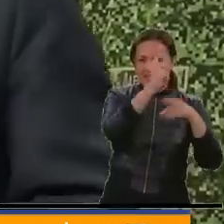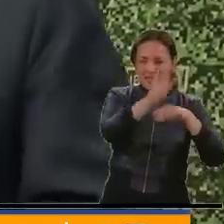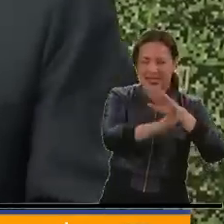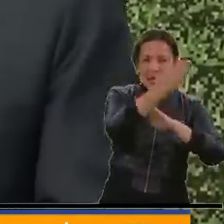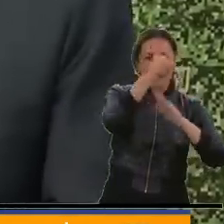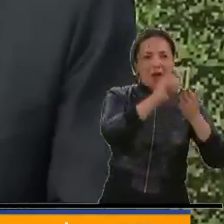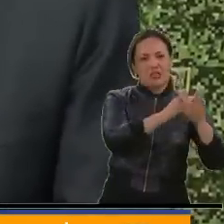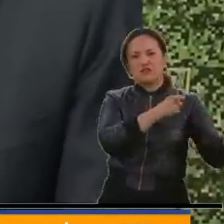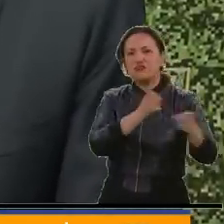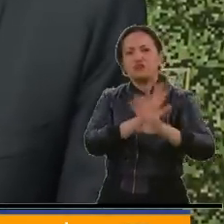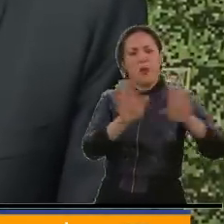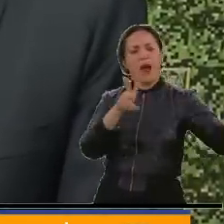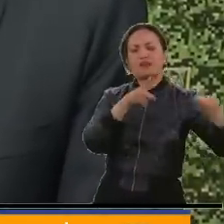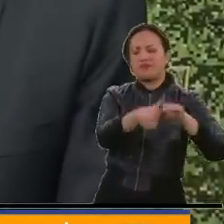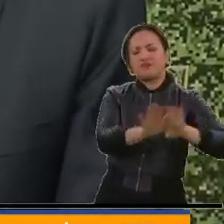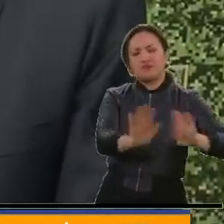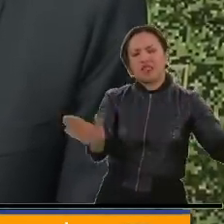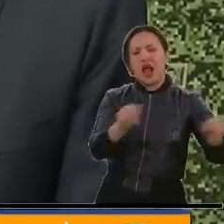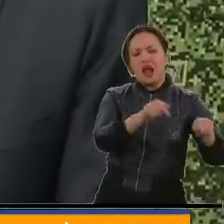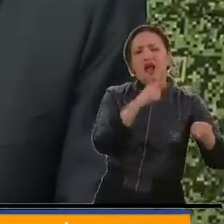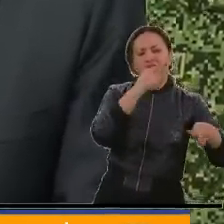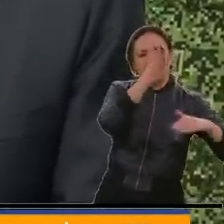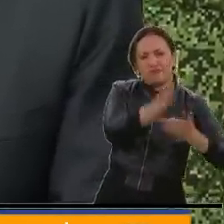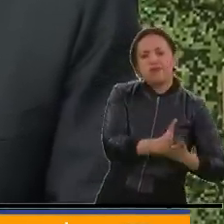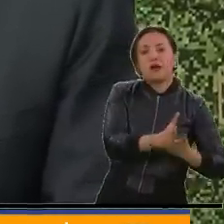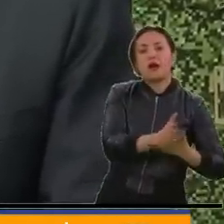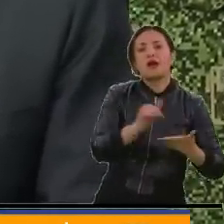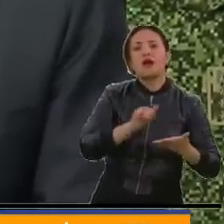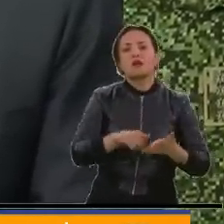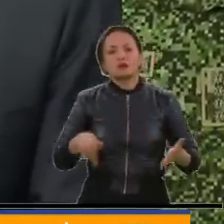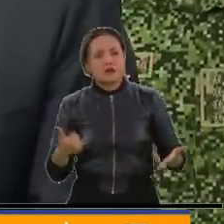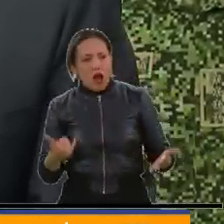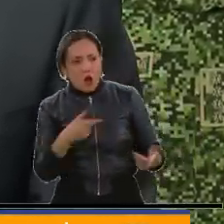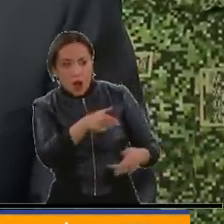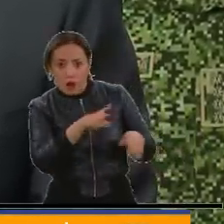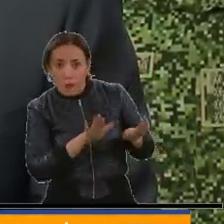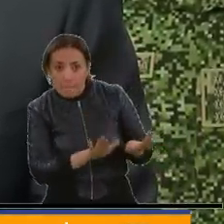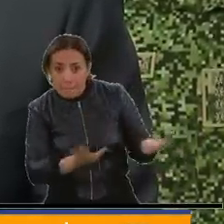las Fuerzas Armadas estuvieron en un cese unilateral estos días. Gracias.